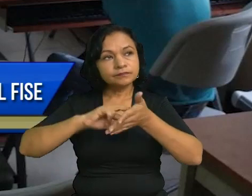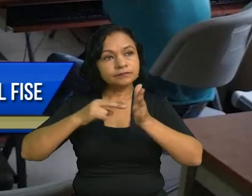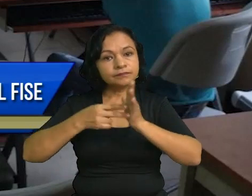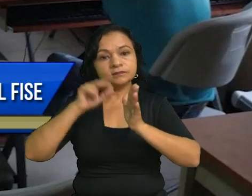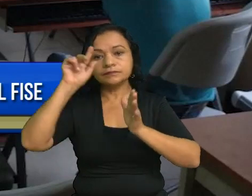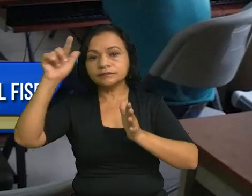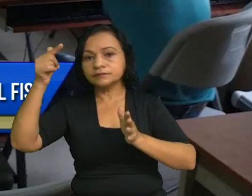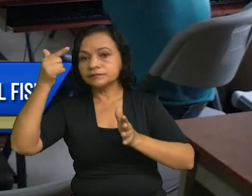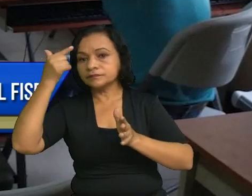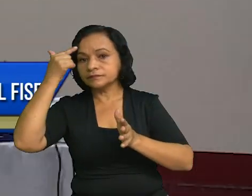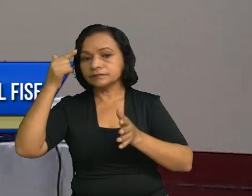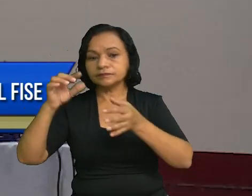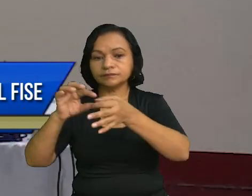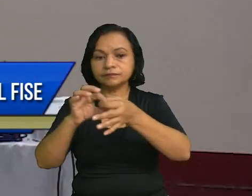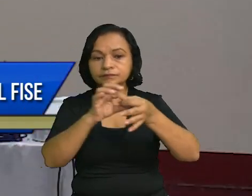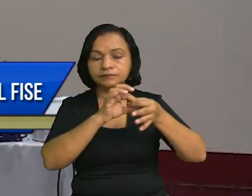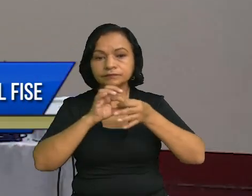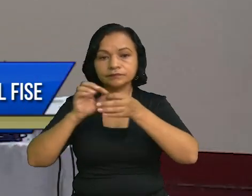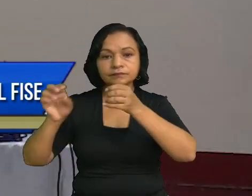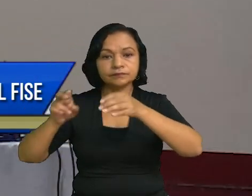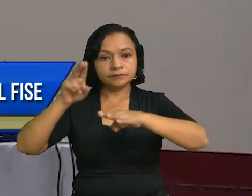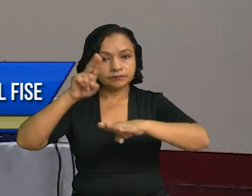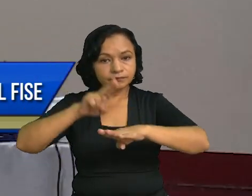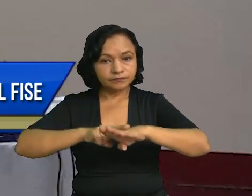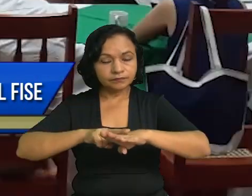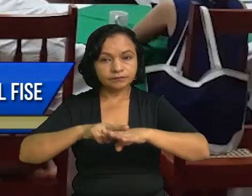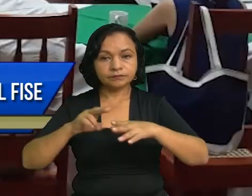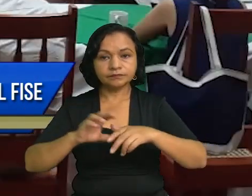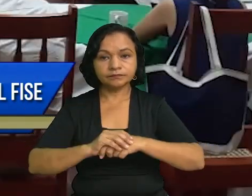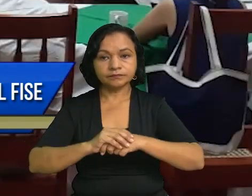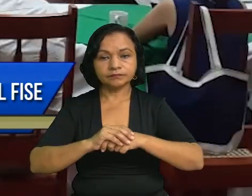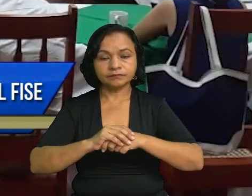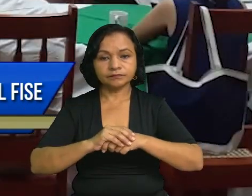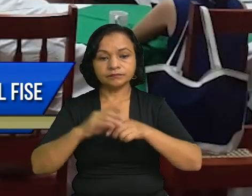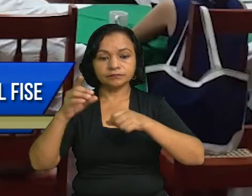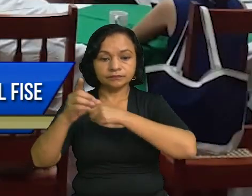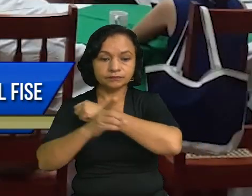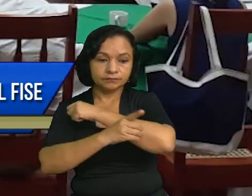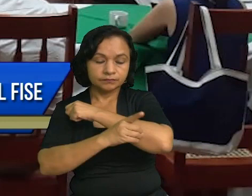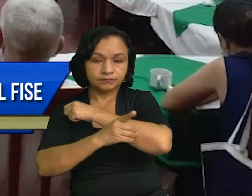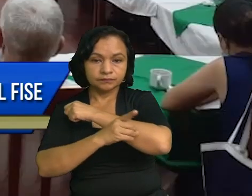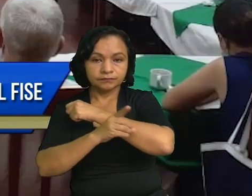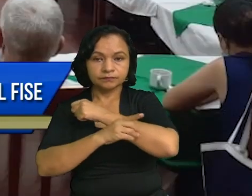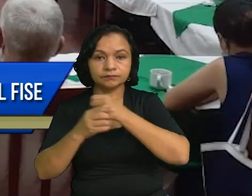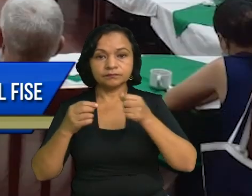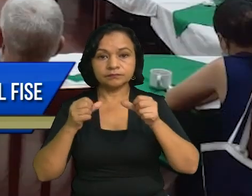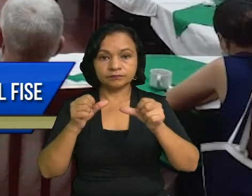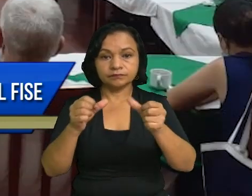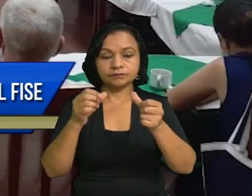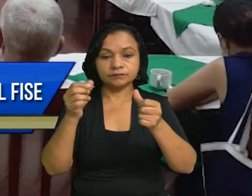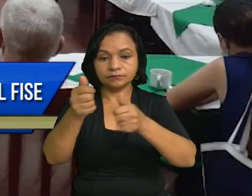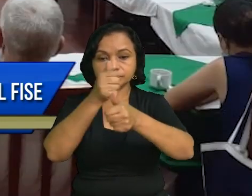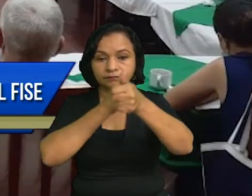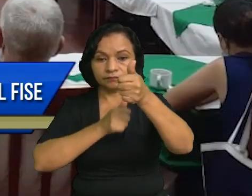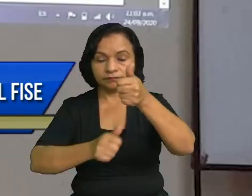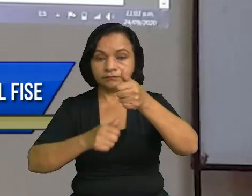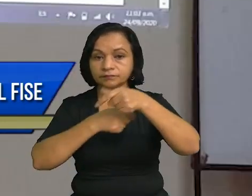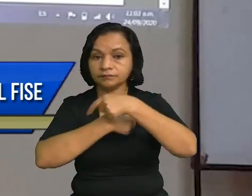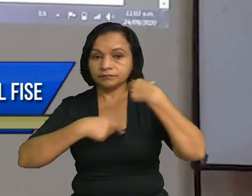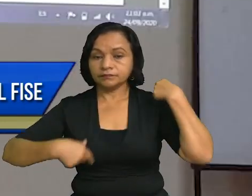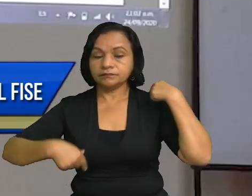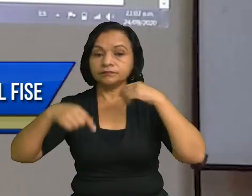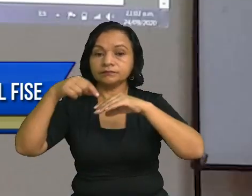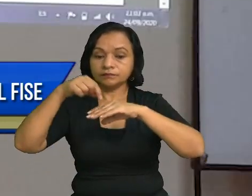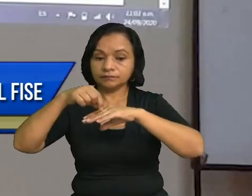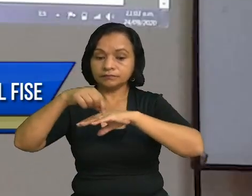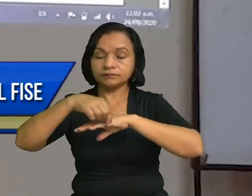nuestro gobierno de reconciliación unidad nacional que encabeza el comandante daniel y la vicepresidenta compañera rosario murillo